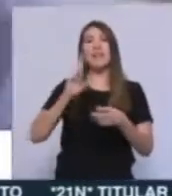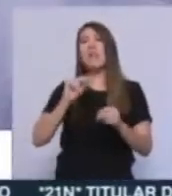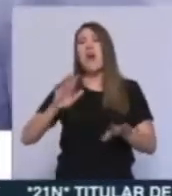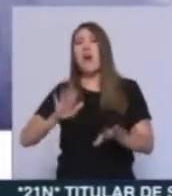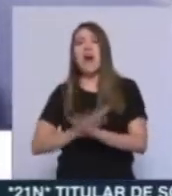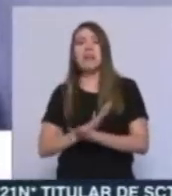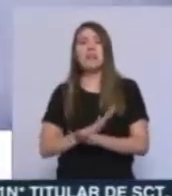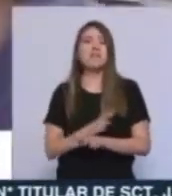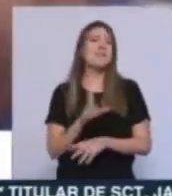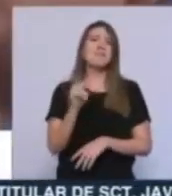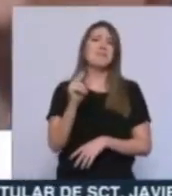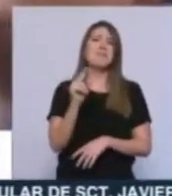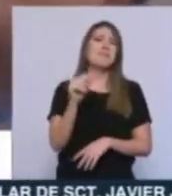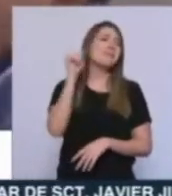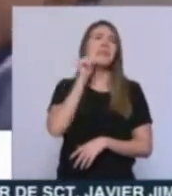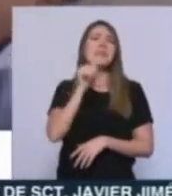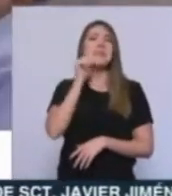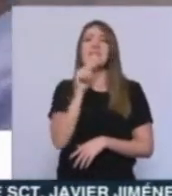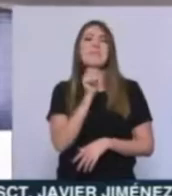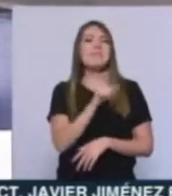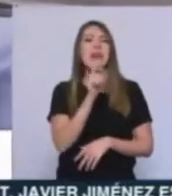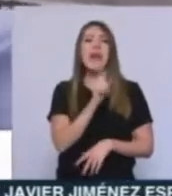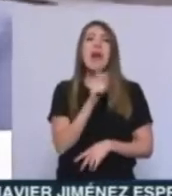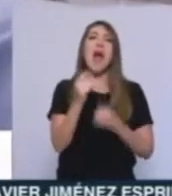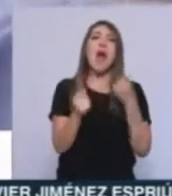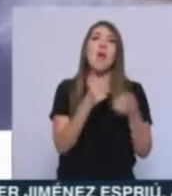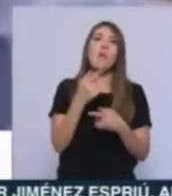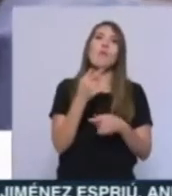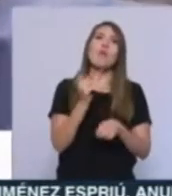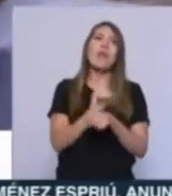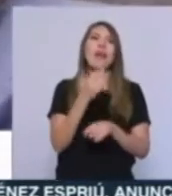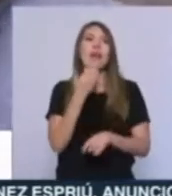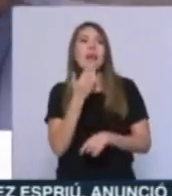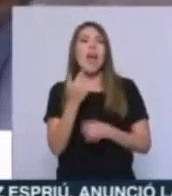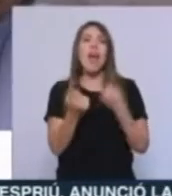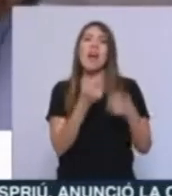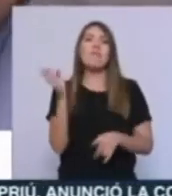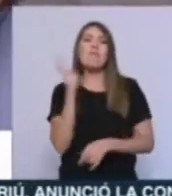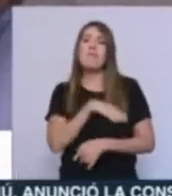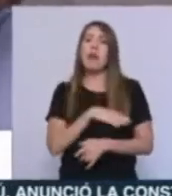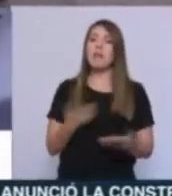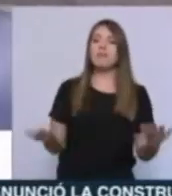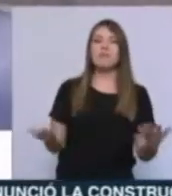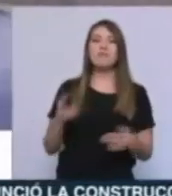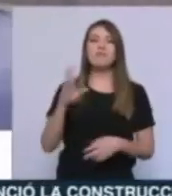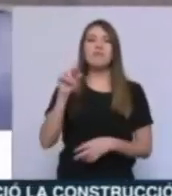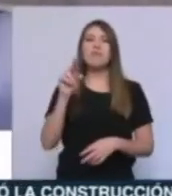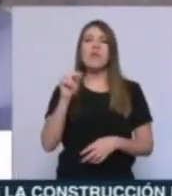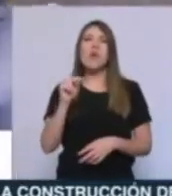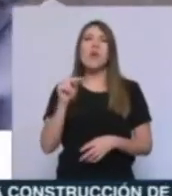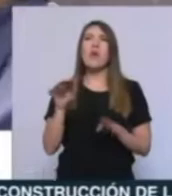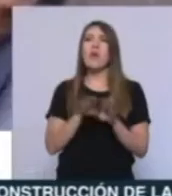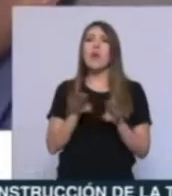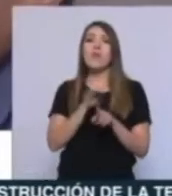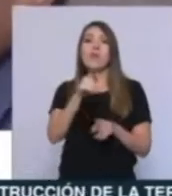mismo todos los días, es lo mismo. Igual, hay días buenos, hay días malos y eso no atribuiría nada de